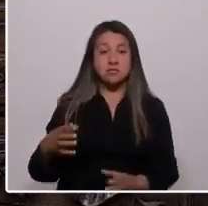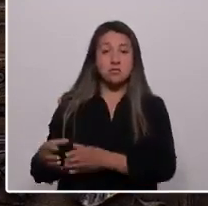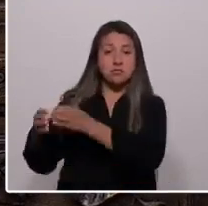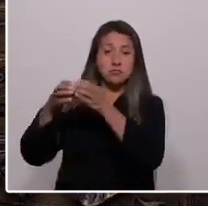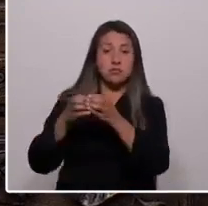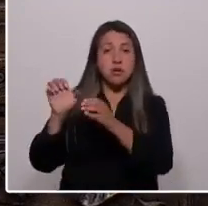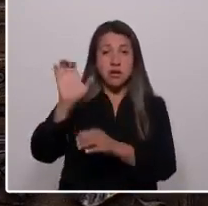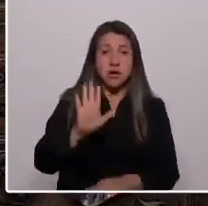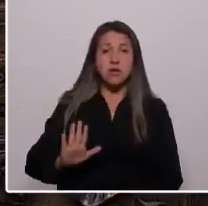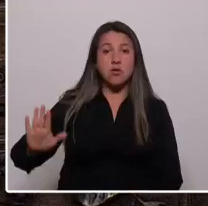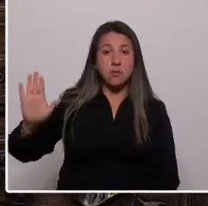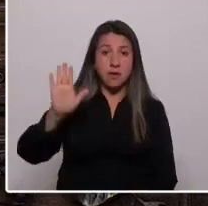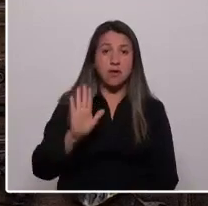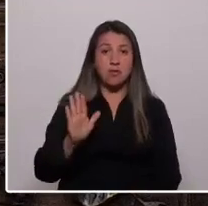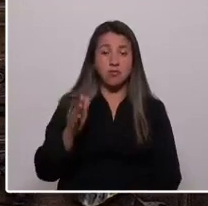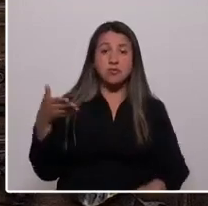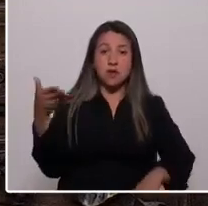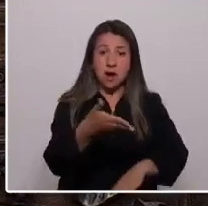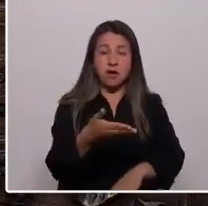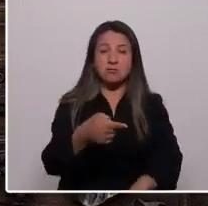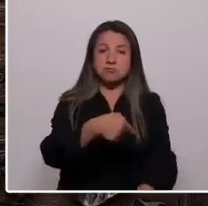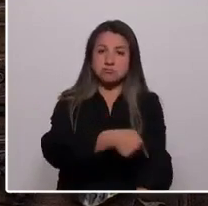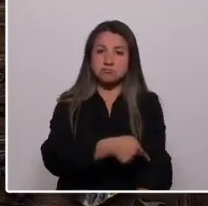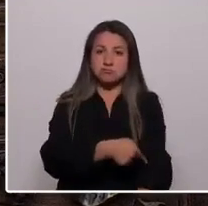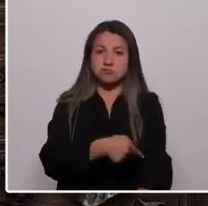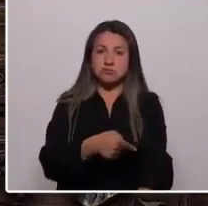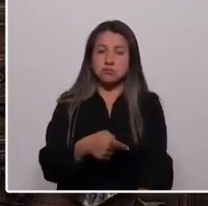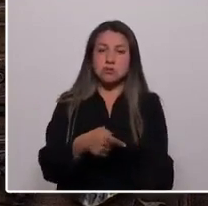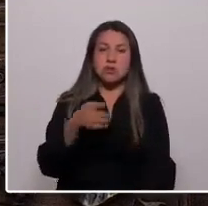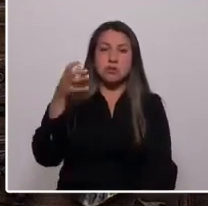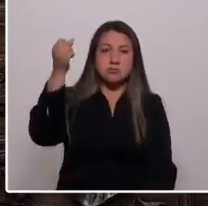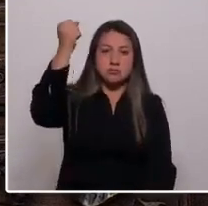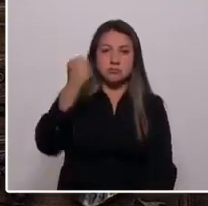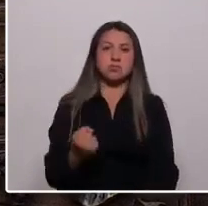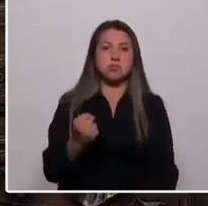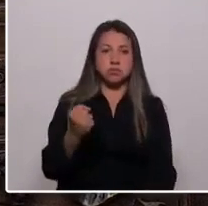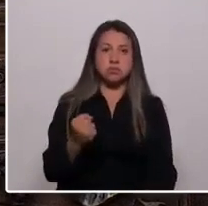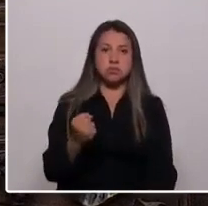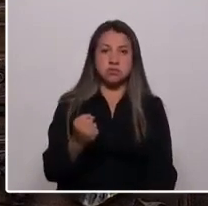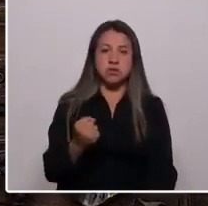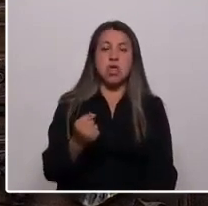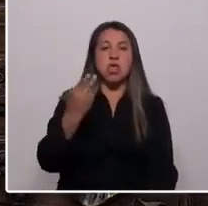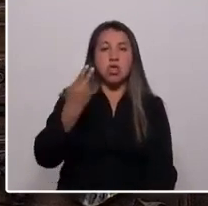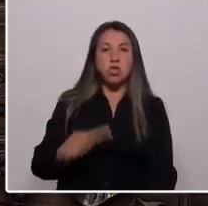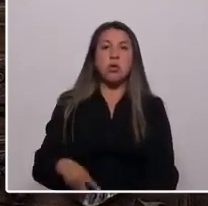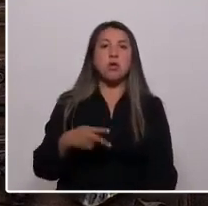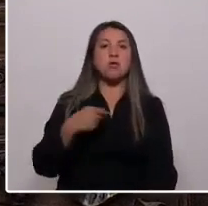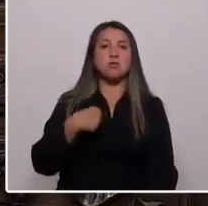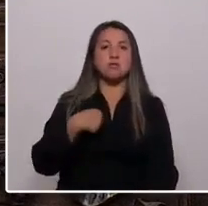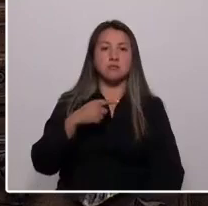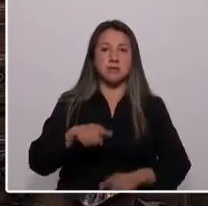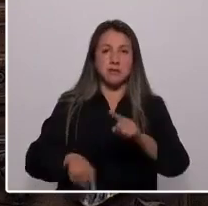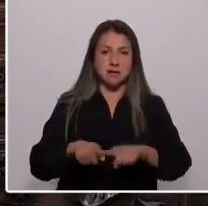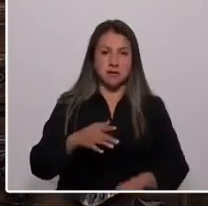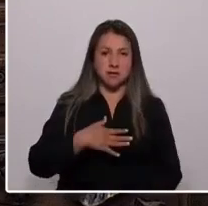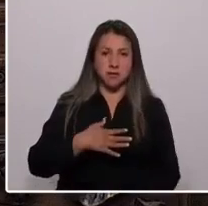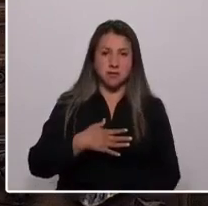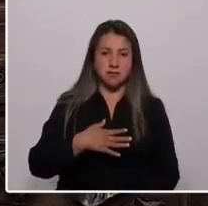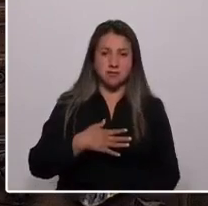a nuestro territorio lo que hoy de vergüenza la mente se declaran legítimos dueños de nuestro territorio